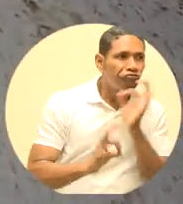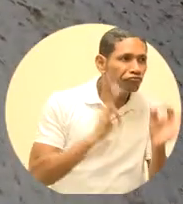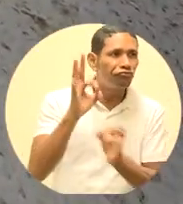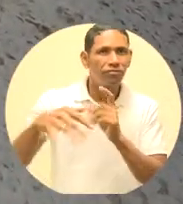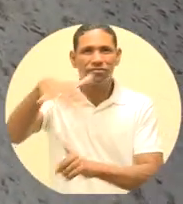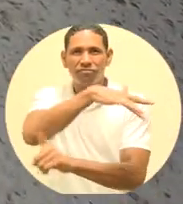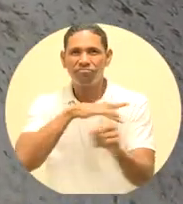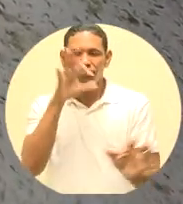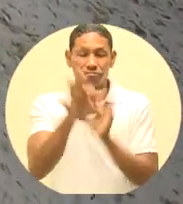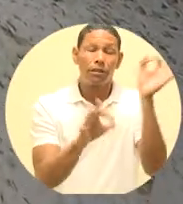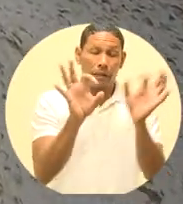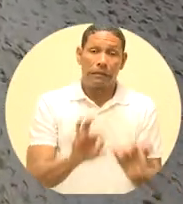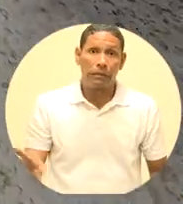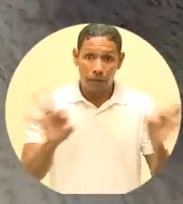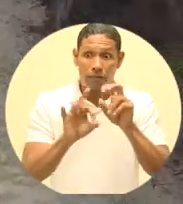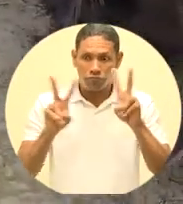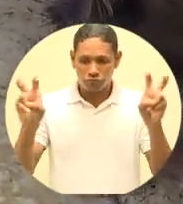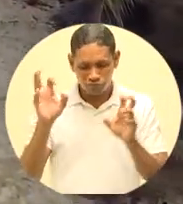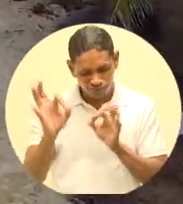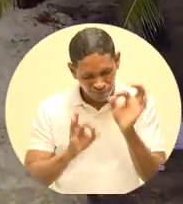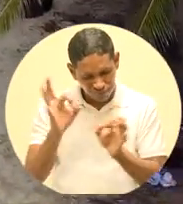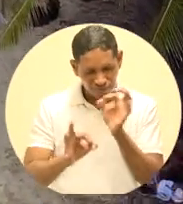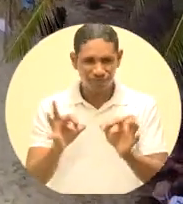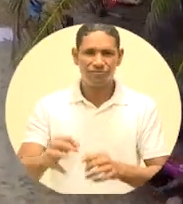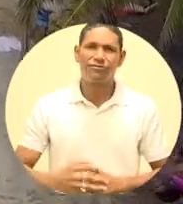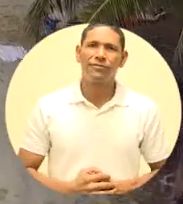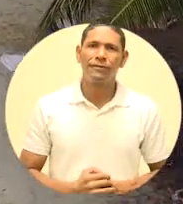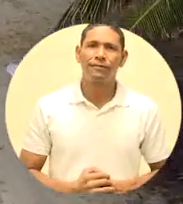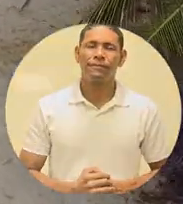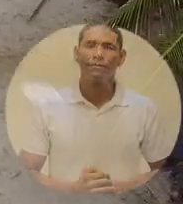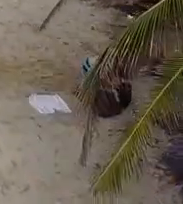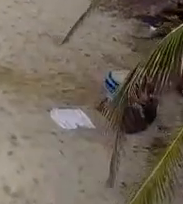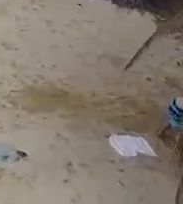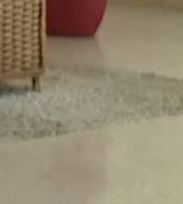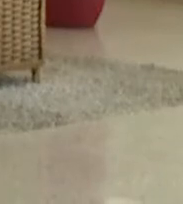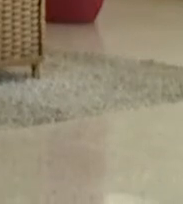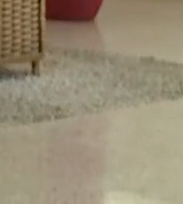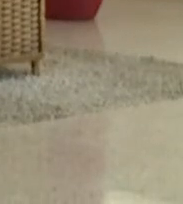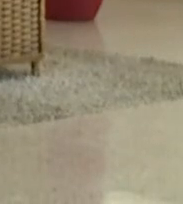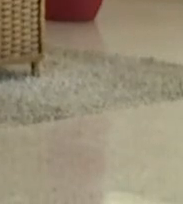los cuales son prioridades temáticas de la región.